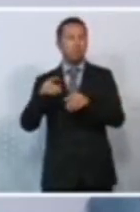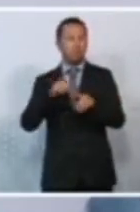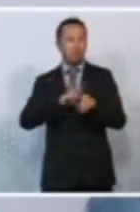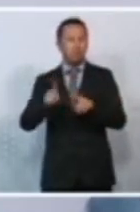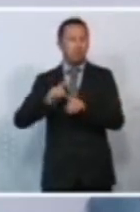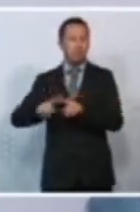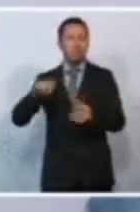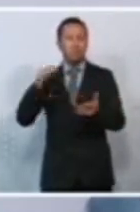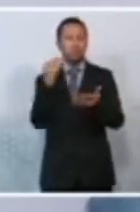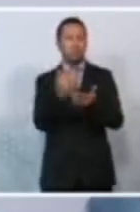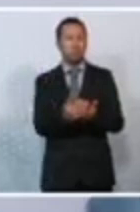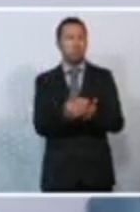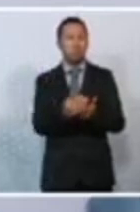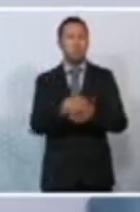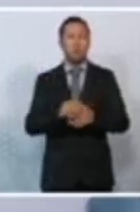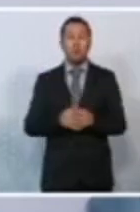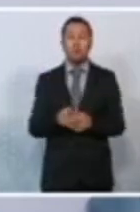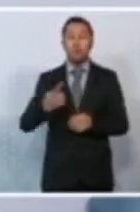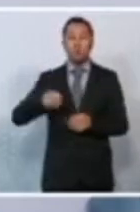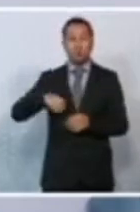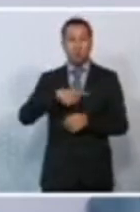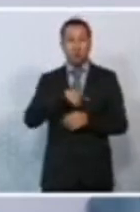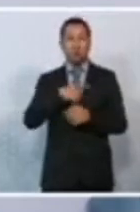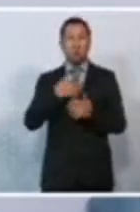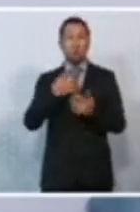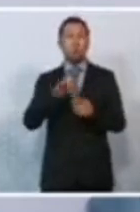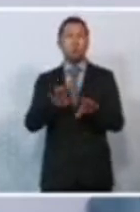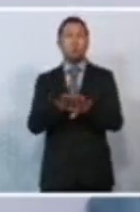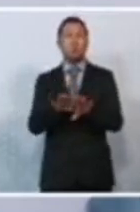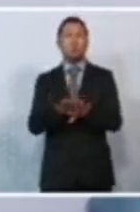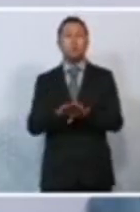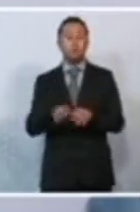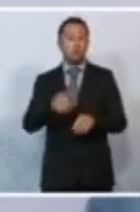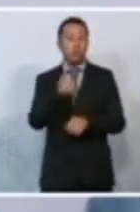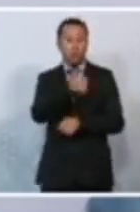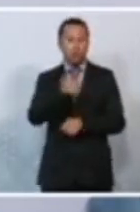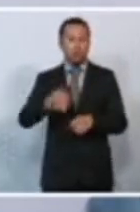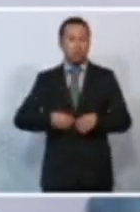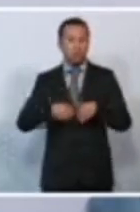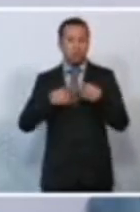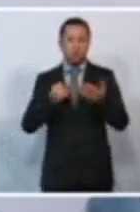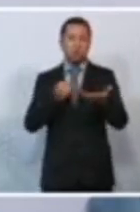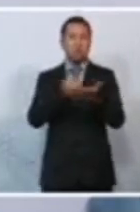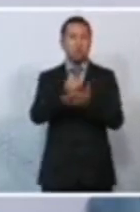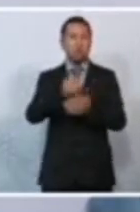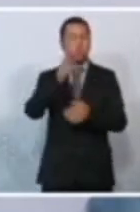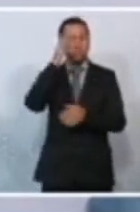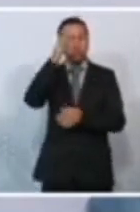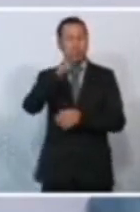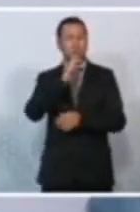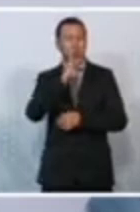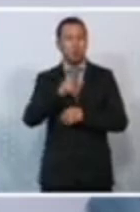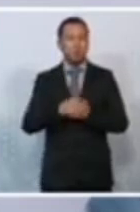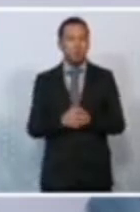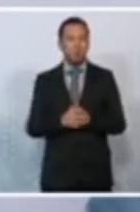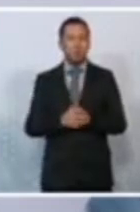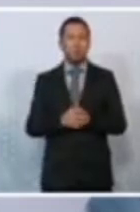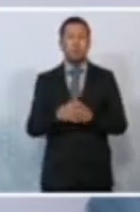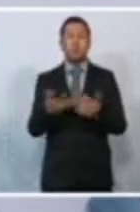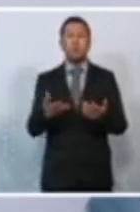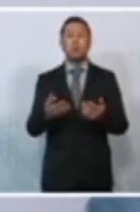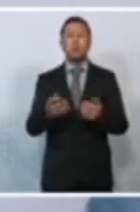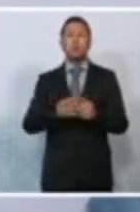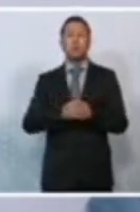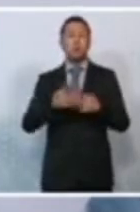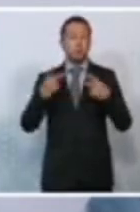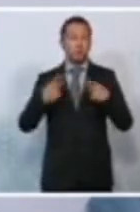Habrá coordinación, pero nunca sometimiento. Seremos nosotros los arquitectos de nuestro propio destino. No hay voto útil cuando